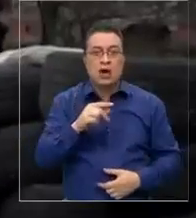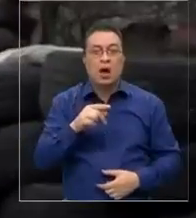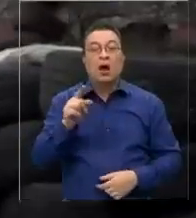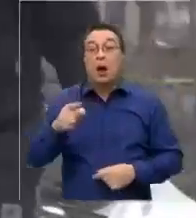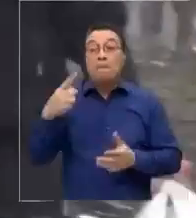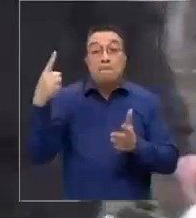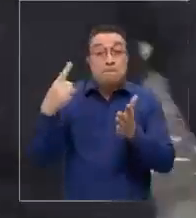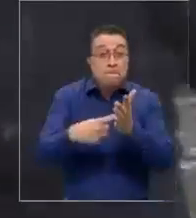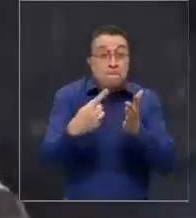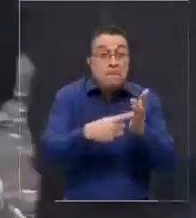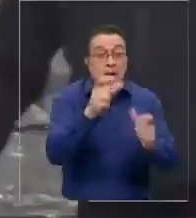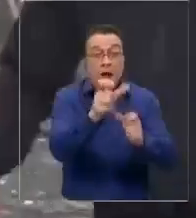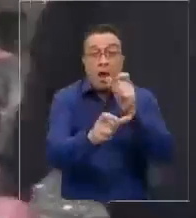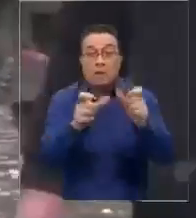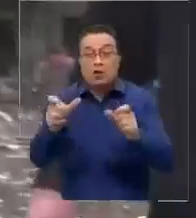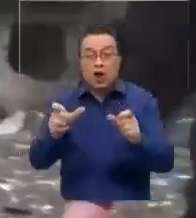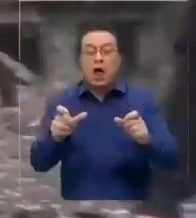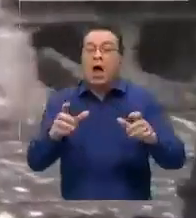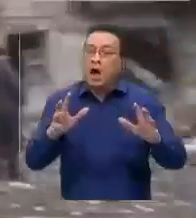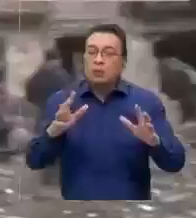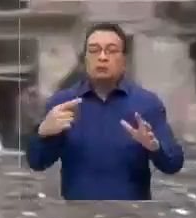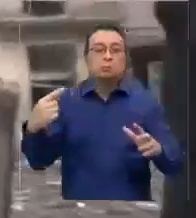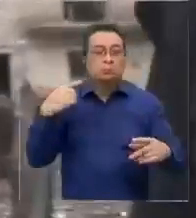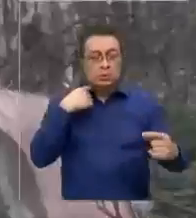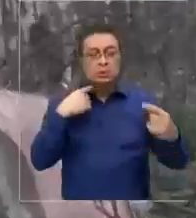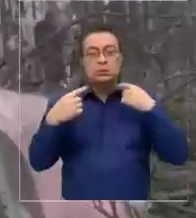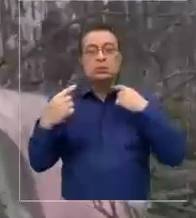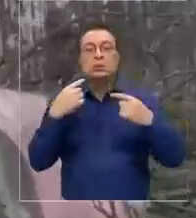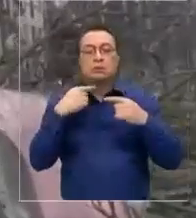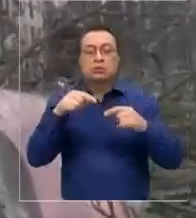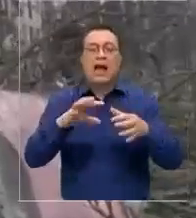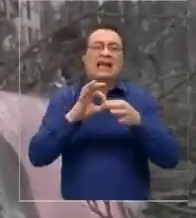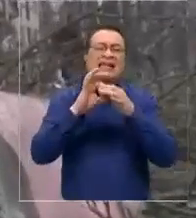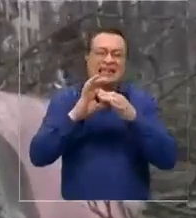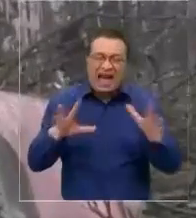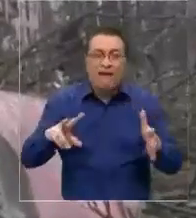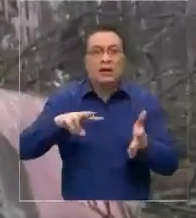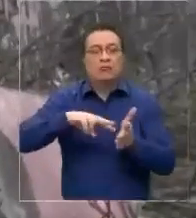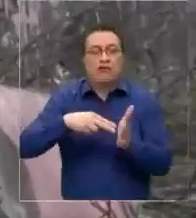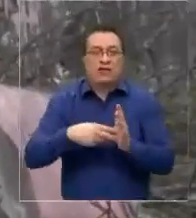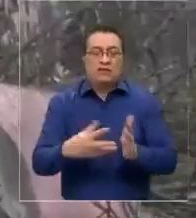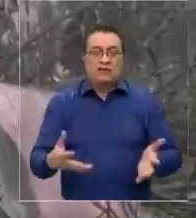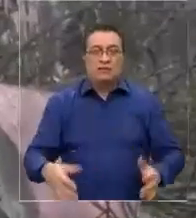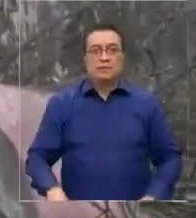de personas que sin quererlo se convirtieron en víctimas en este grave conflicto.